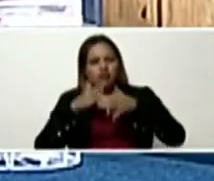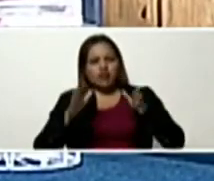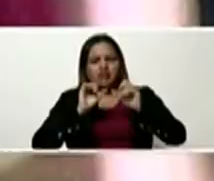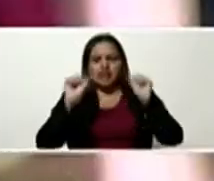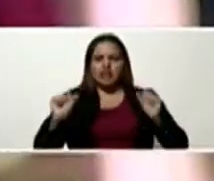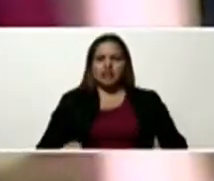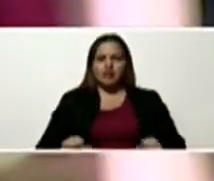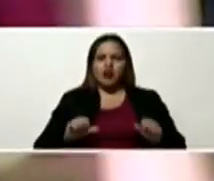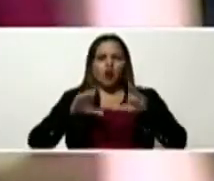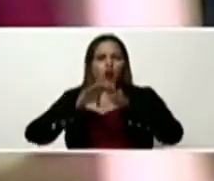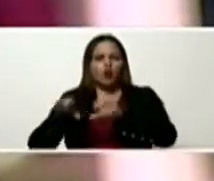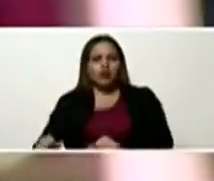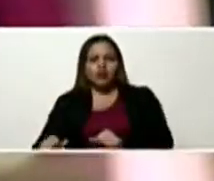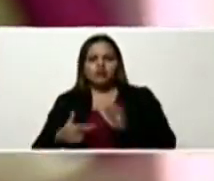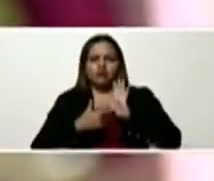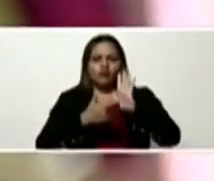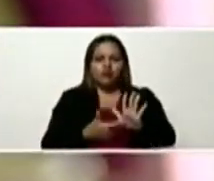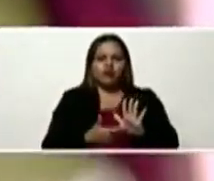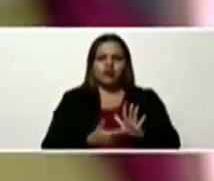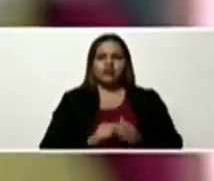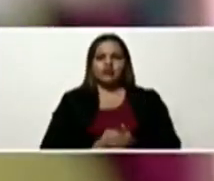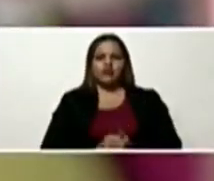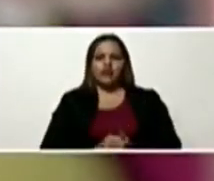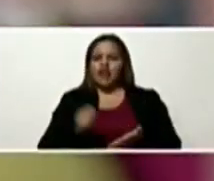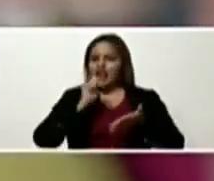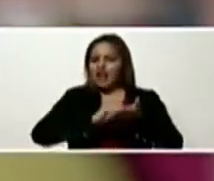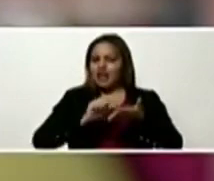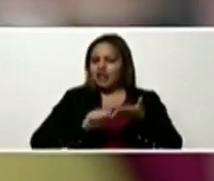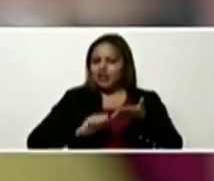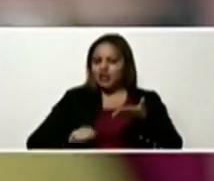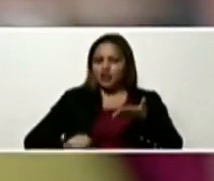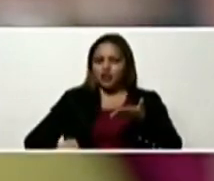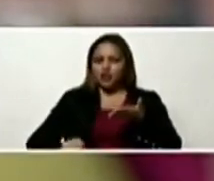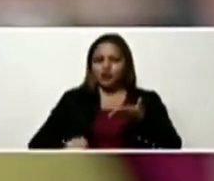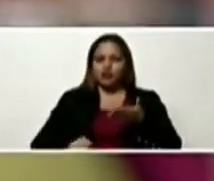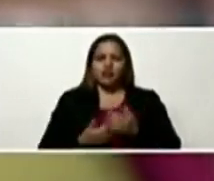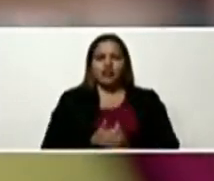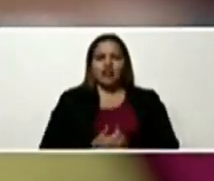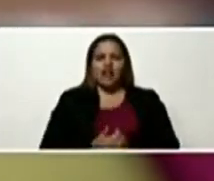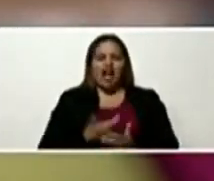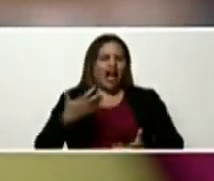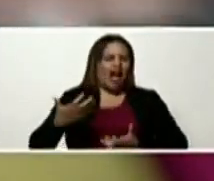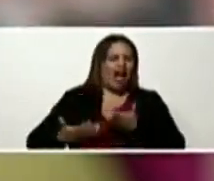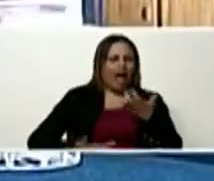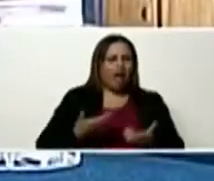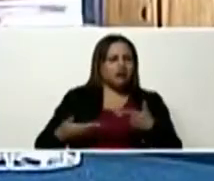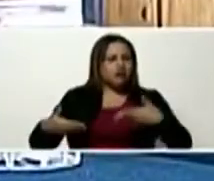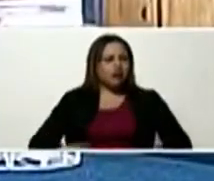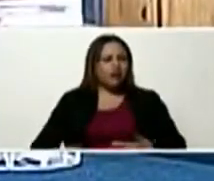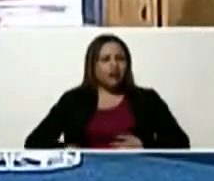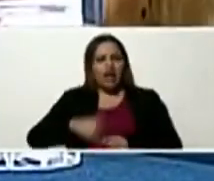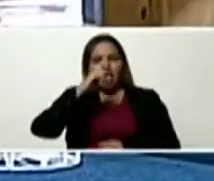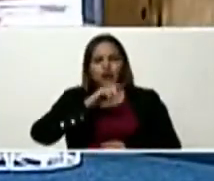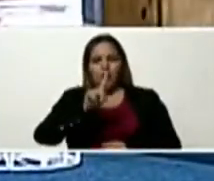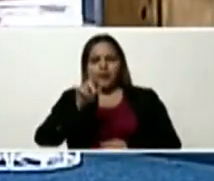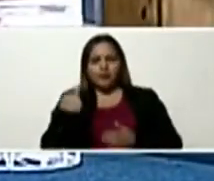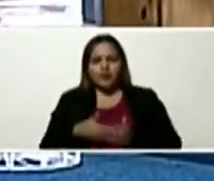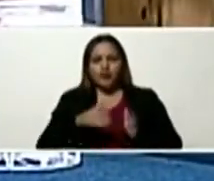colonial develado de Jean-Louis Bastey, escrito al calor de las luchas de 1814.